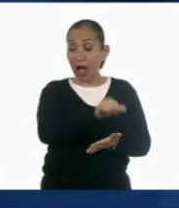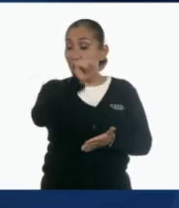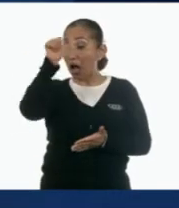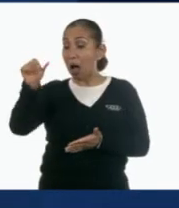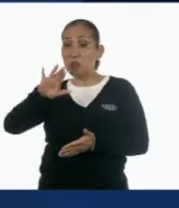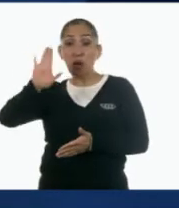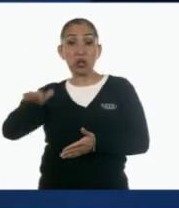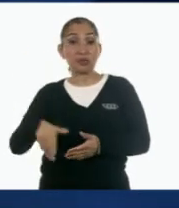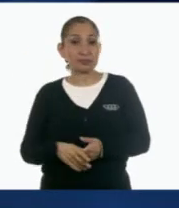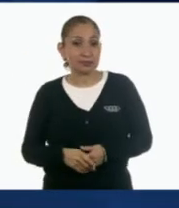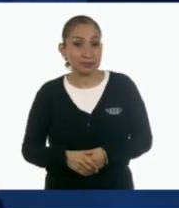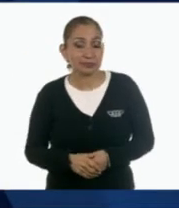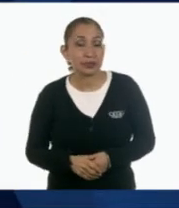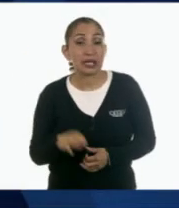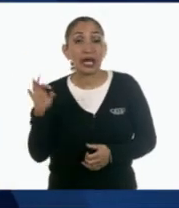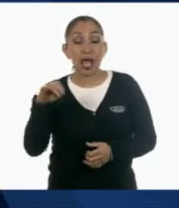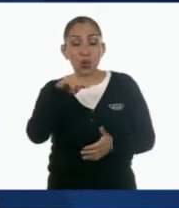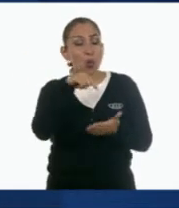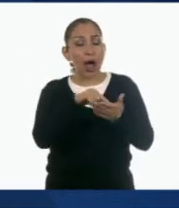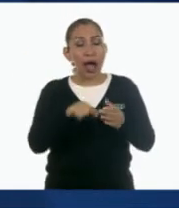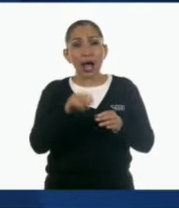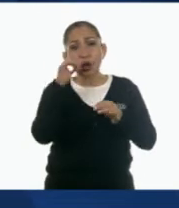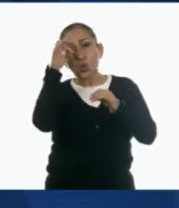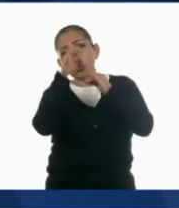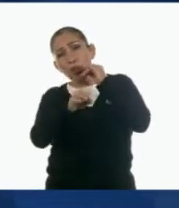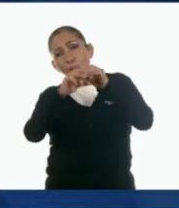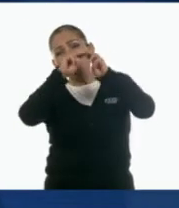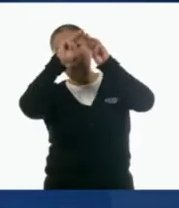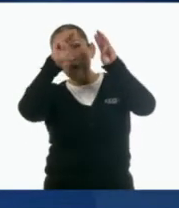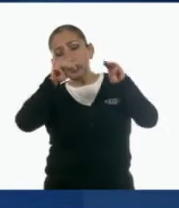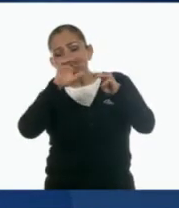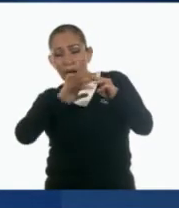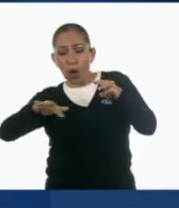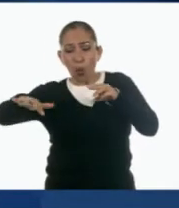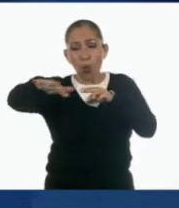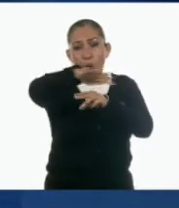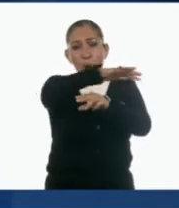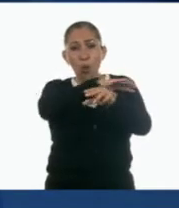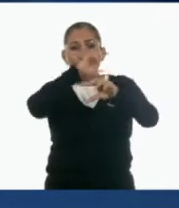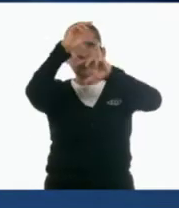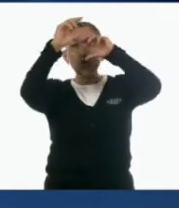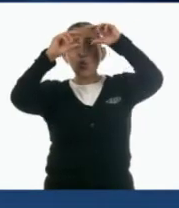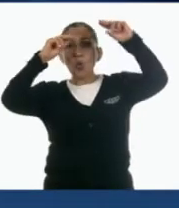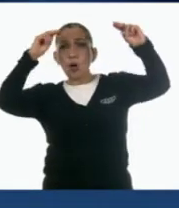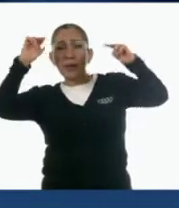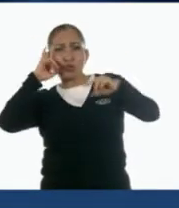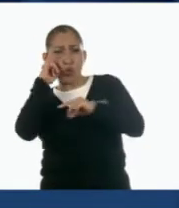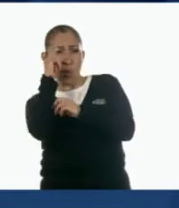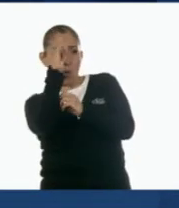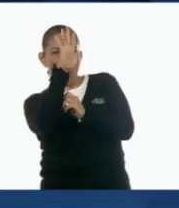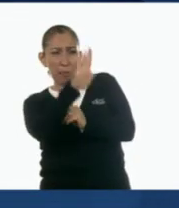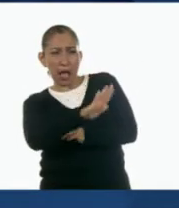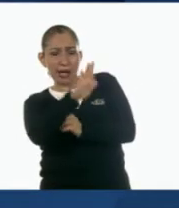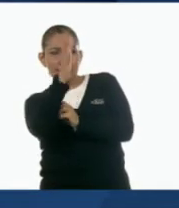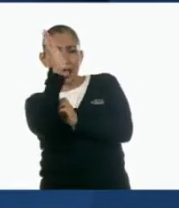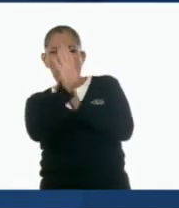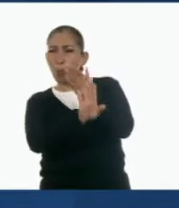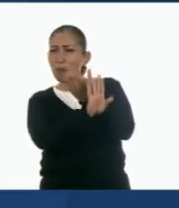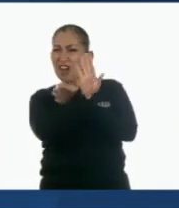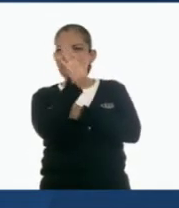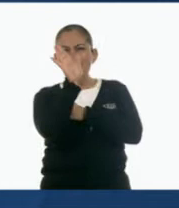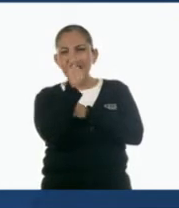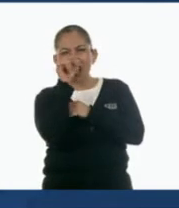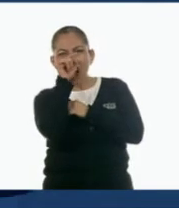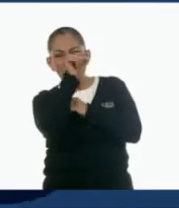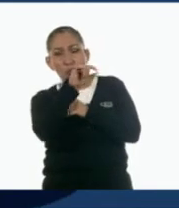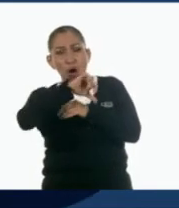que muere. Situado en la cima de una montaña y rodeado siempre de nubes, desde lejos parece algo fantasmal,